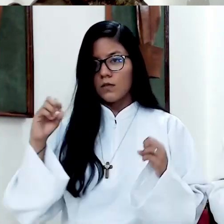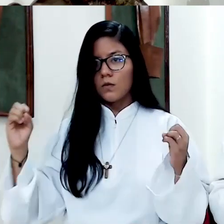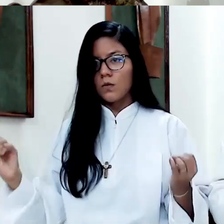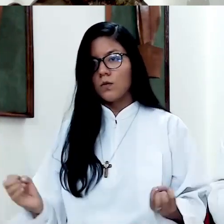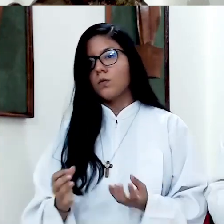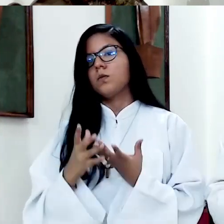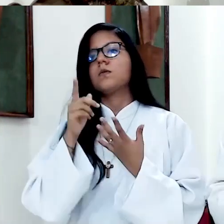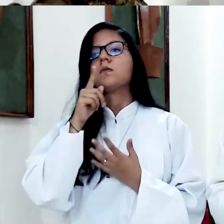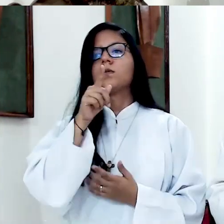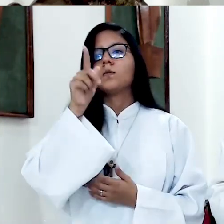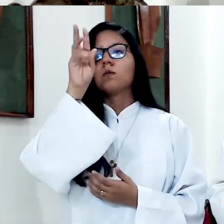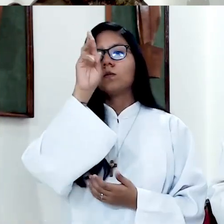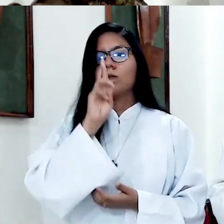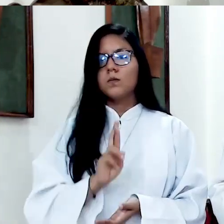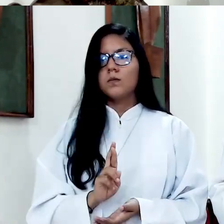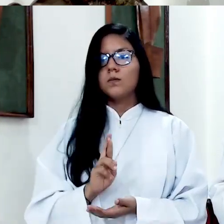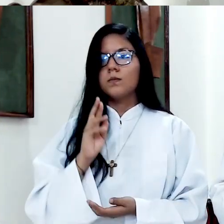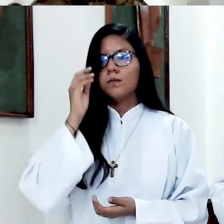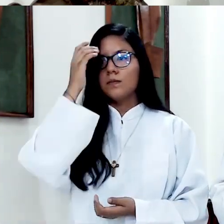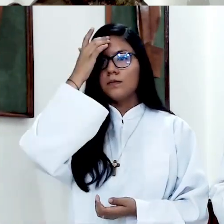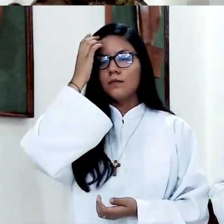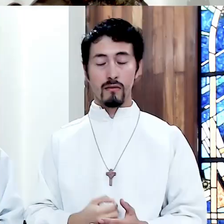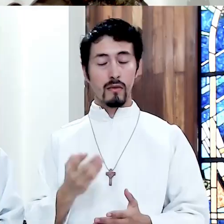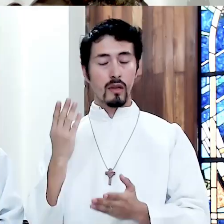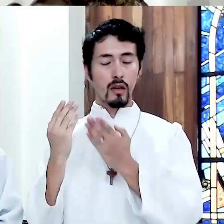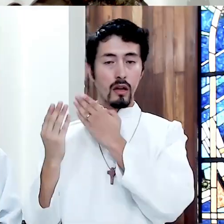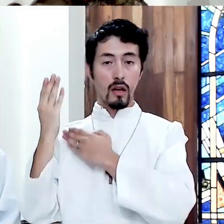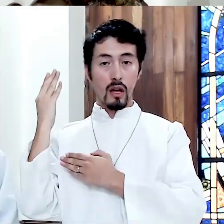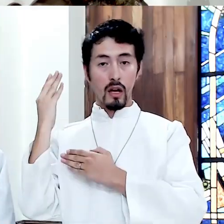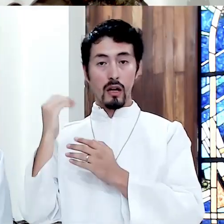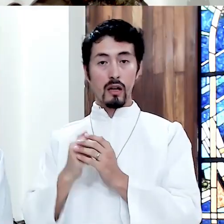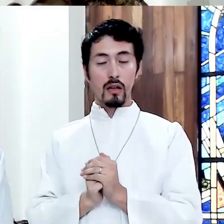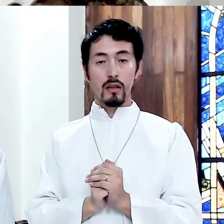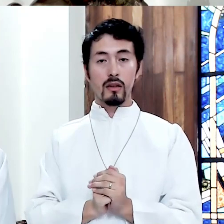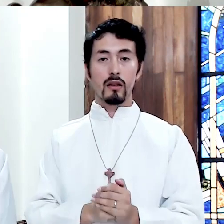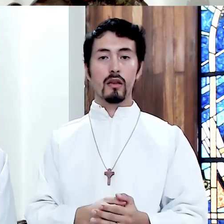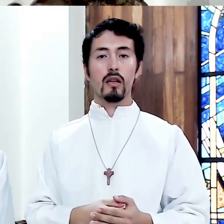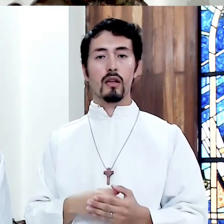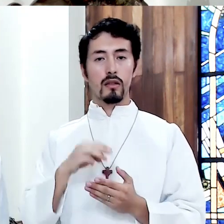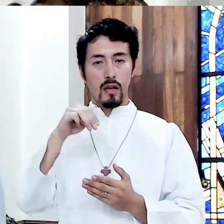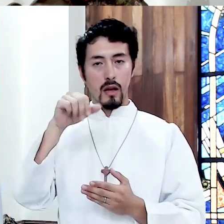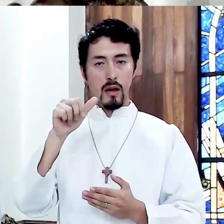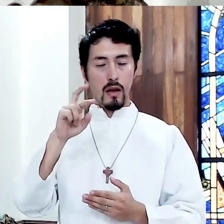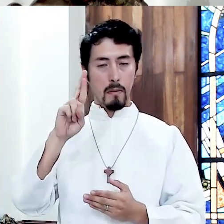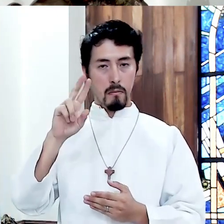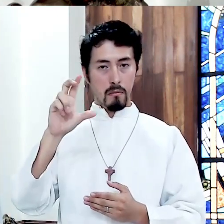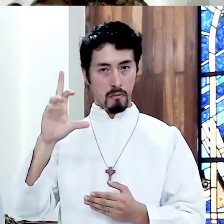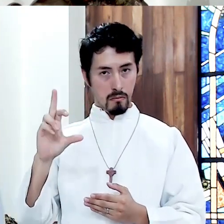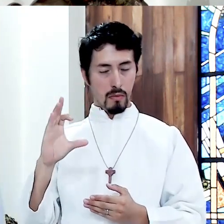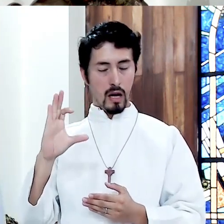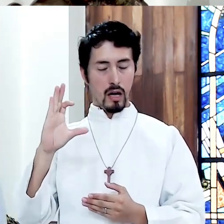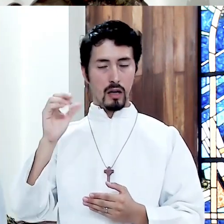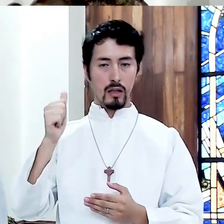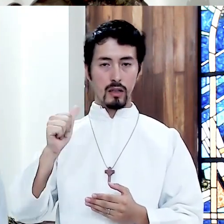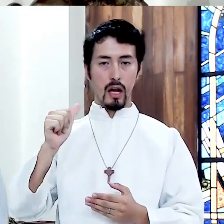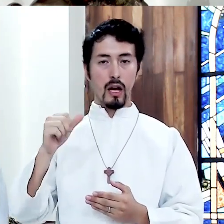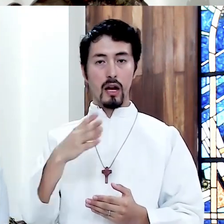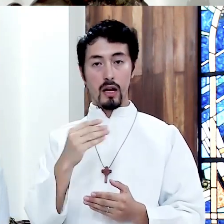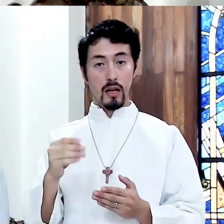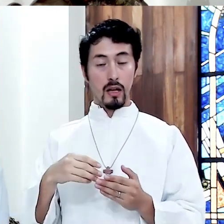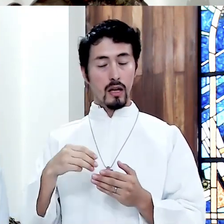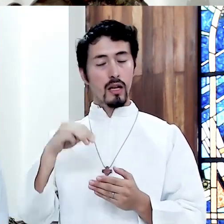En aquel tiempo, Marta y María, las dos hermanas de Lázaro, le mandaron decir a